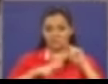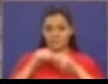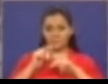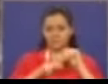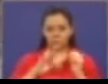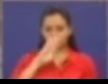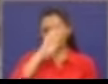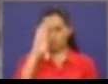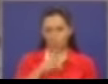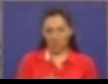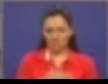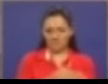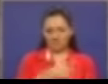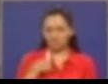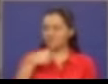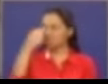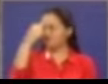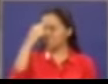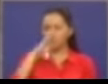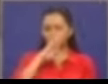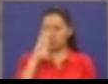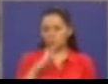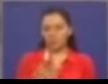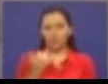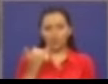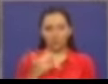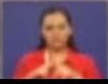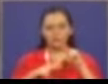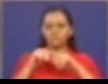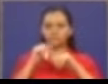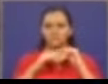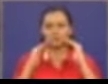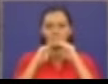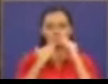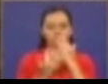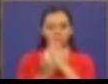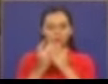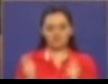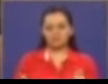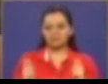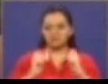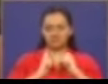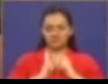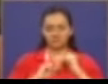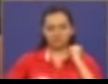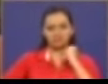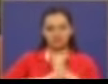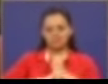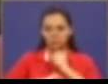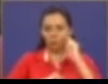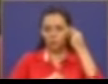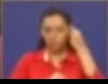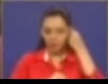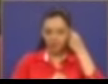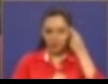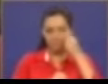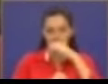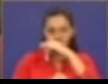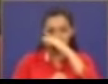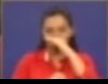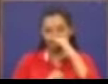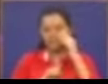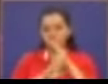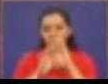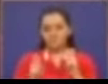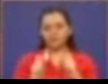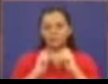estamos plasmando va a llegar a nuestras manos, pero en realidad, con el apoyo del gobierno, ya nos ha llegado